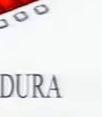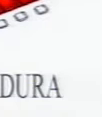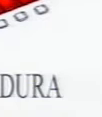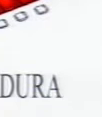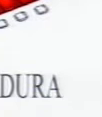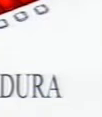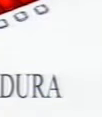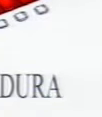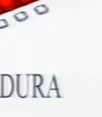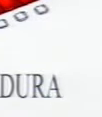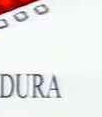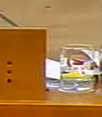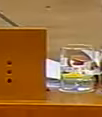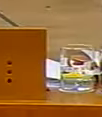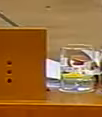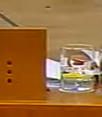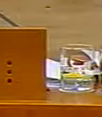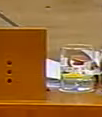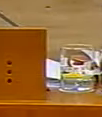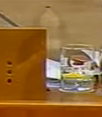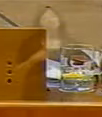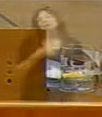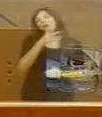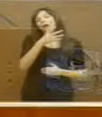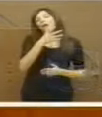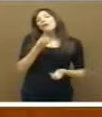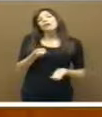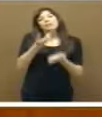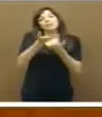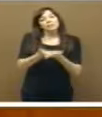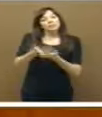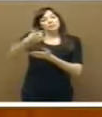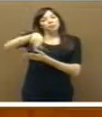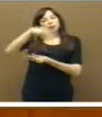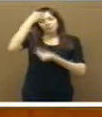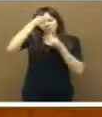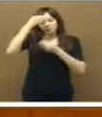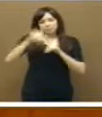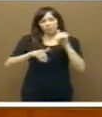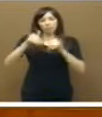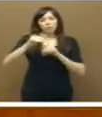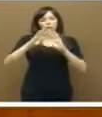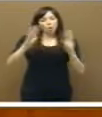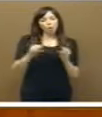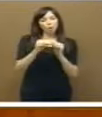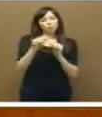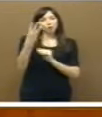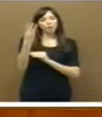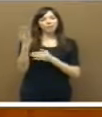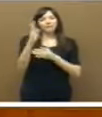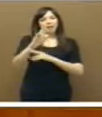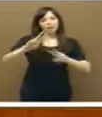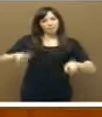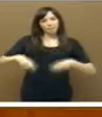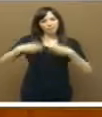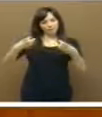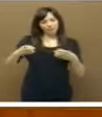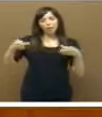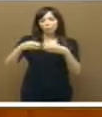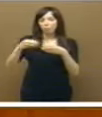relacionado. Someto a la consideración de la Cámara, señorías, un conjunto de tres enmiendas del mismo grupo